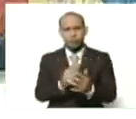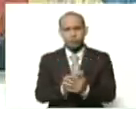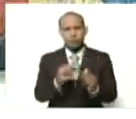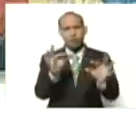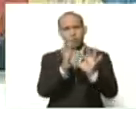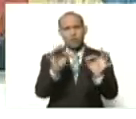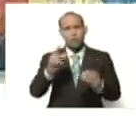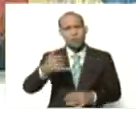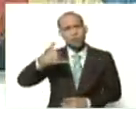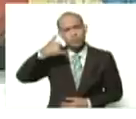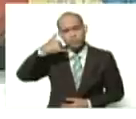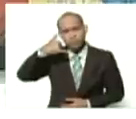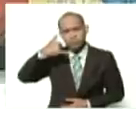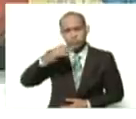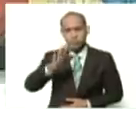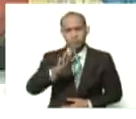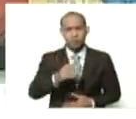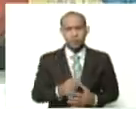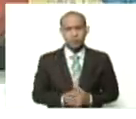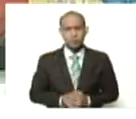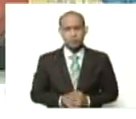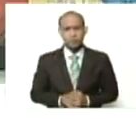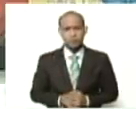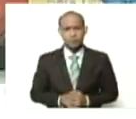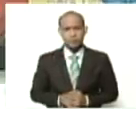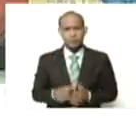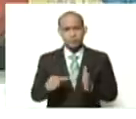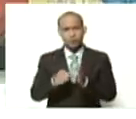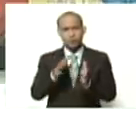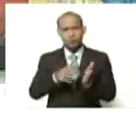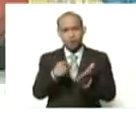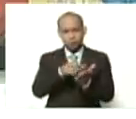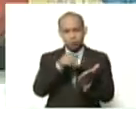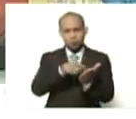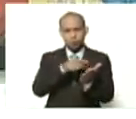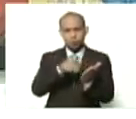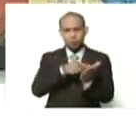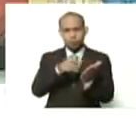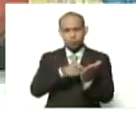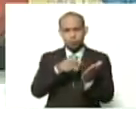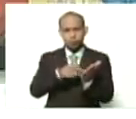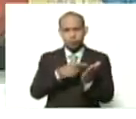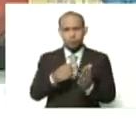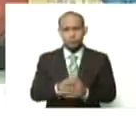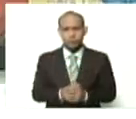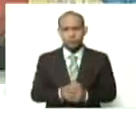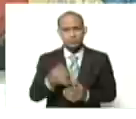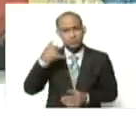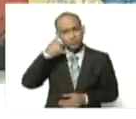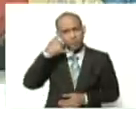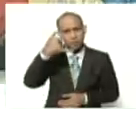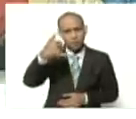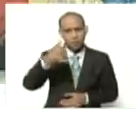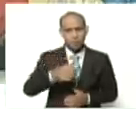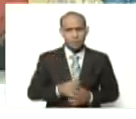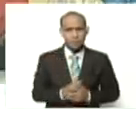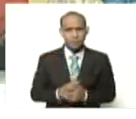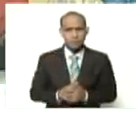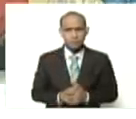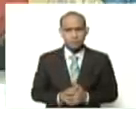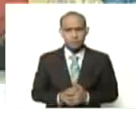déjeme llamarla por teléfono. ¿Dónde está aquí Carmen Teresa? Voy a llamarla por teléfono.